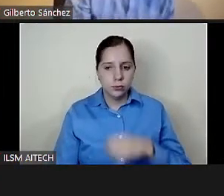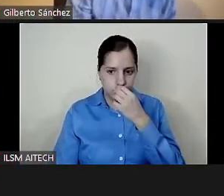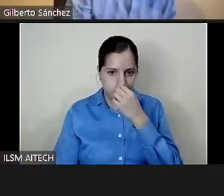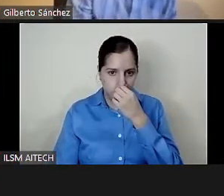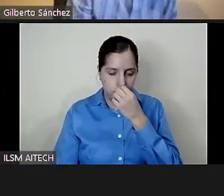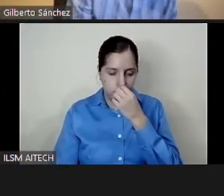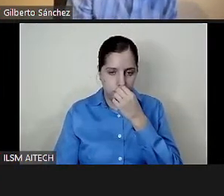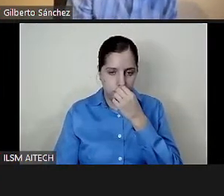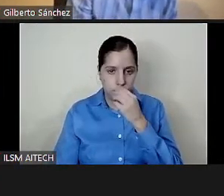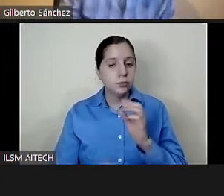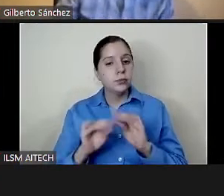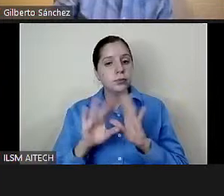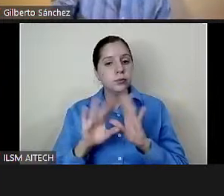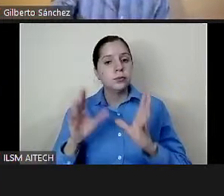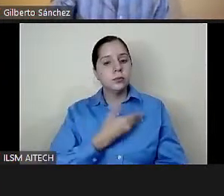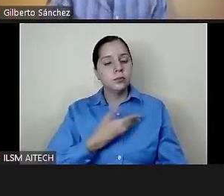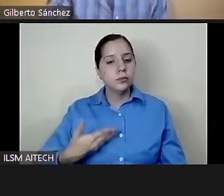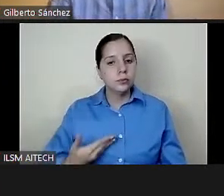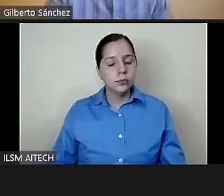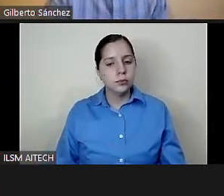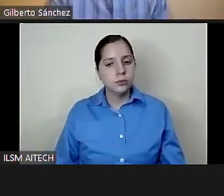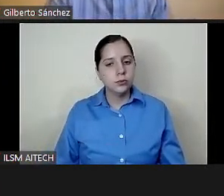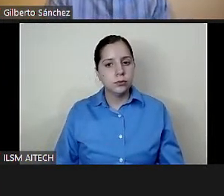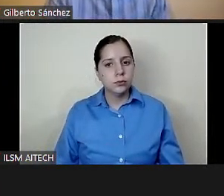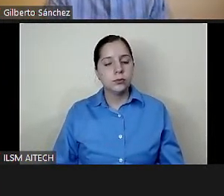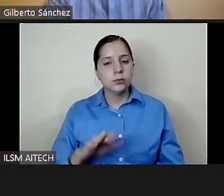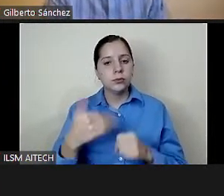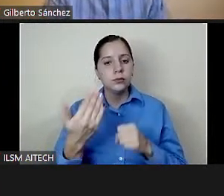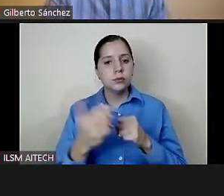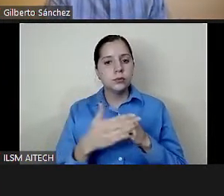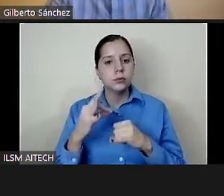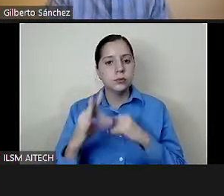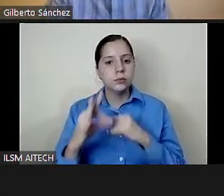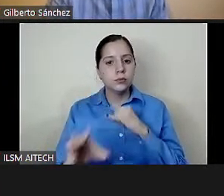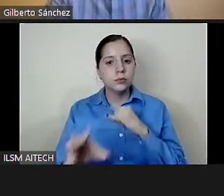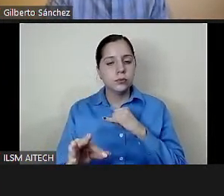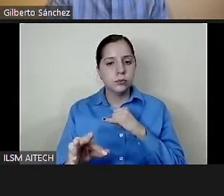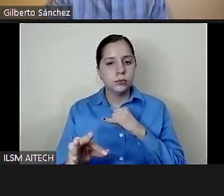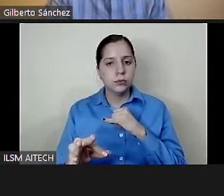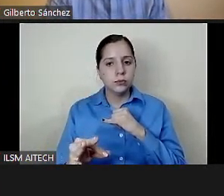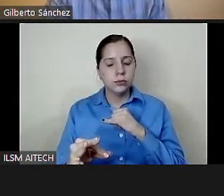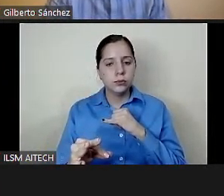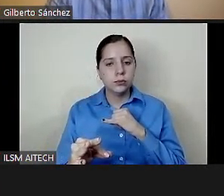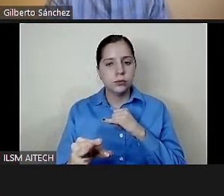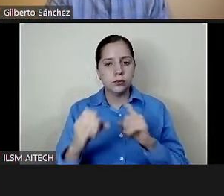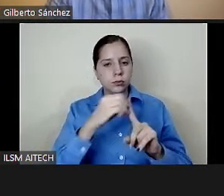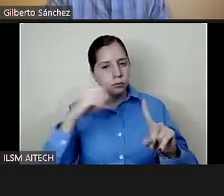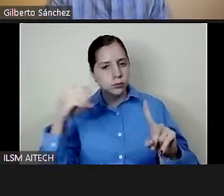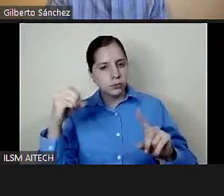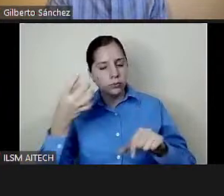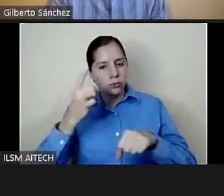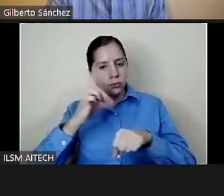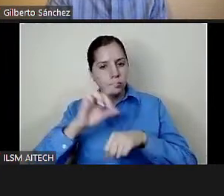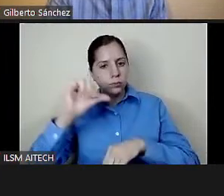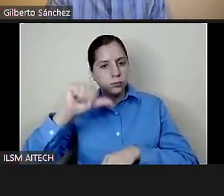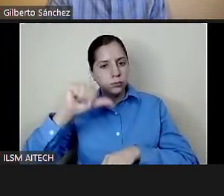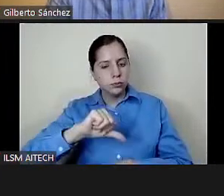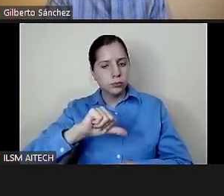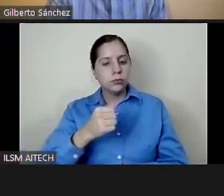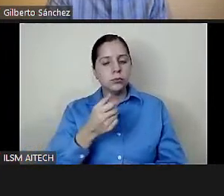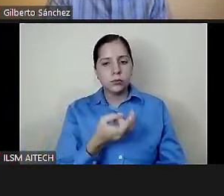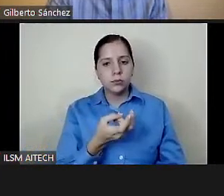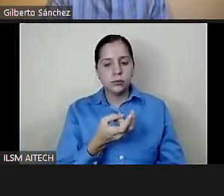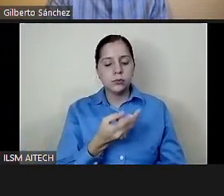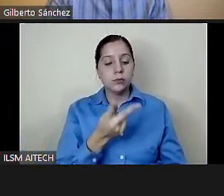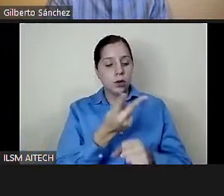Como lo solicita, presidenta. El siguiente y último punto en el orden del día es el relativo al proyecto